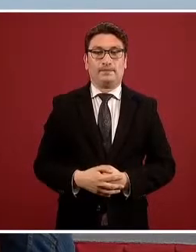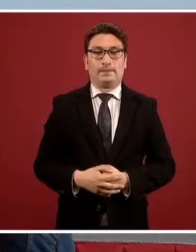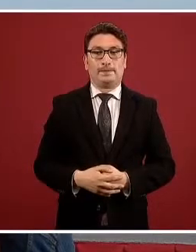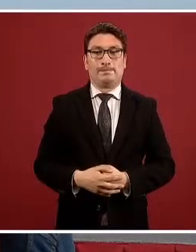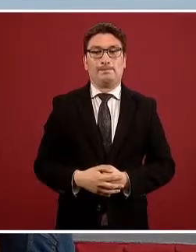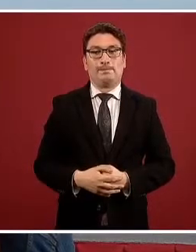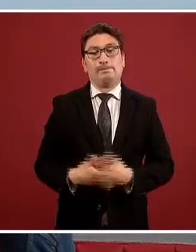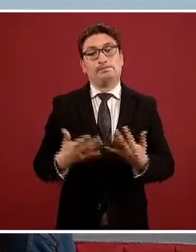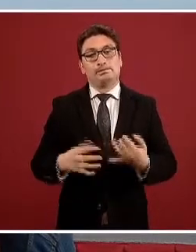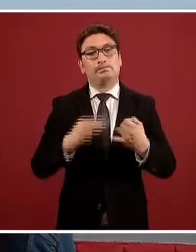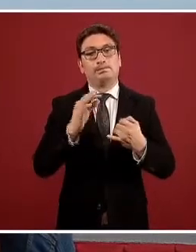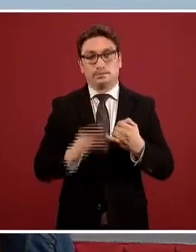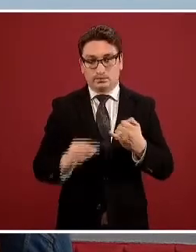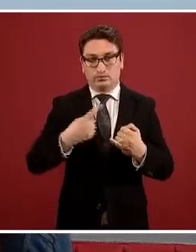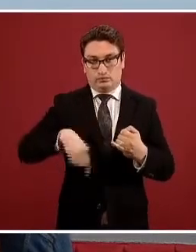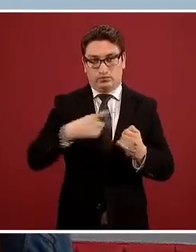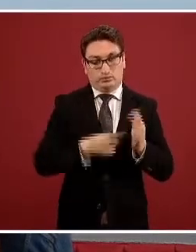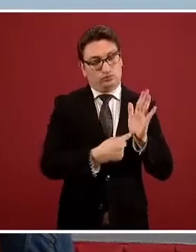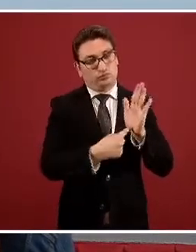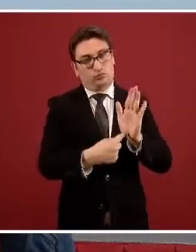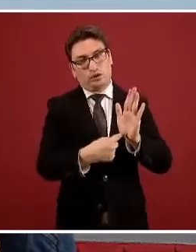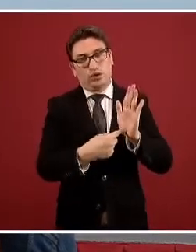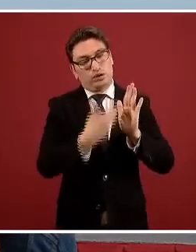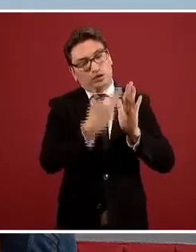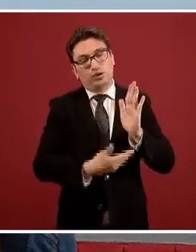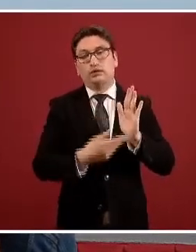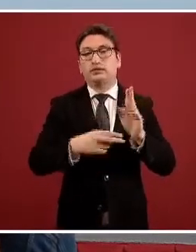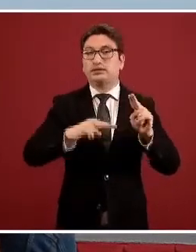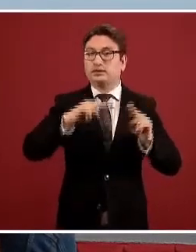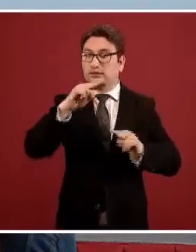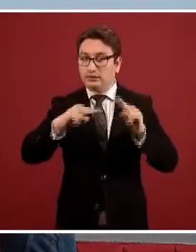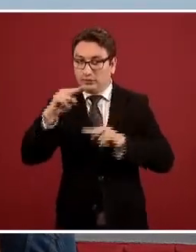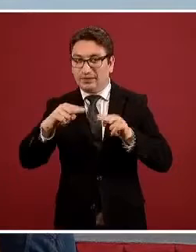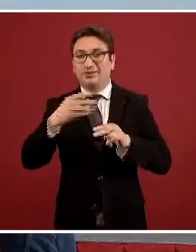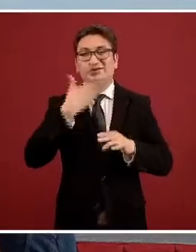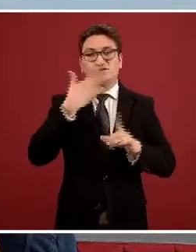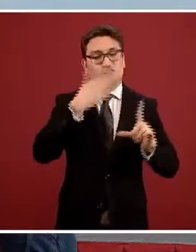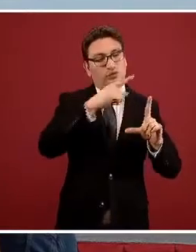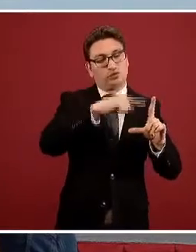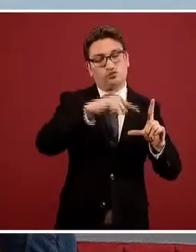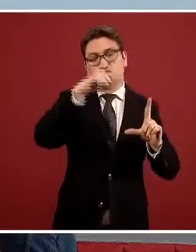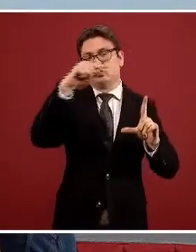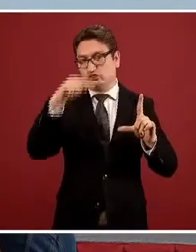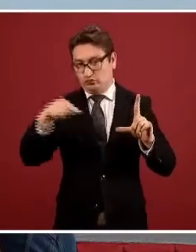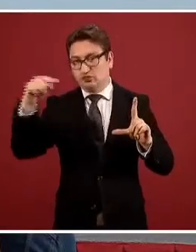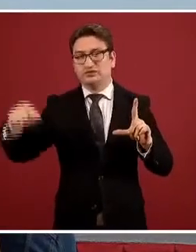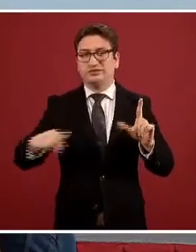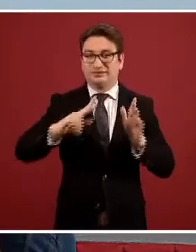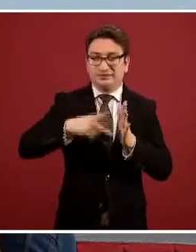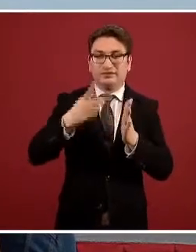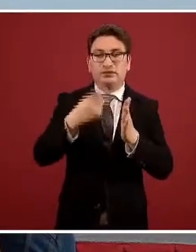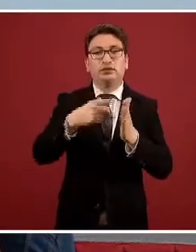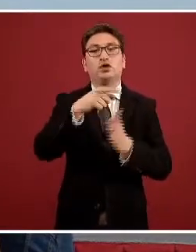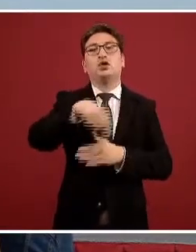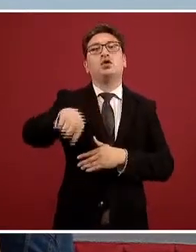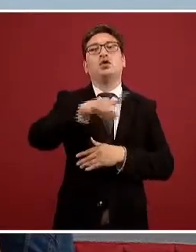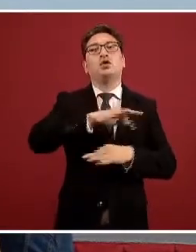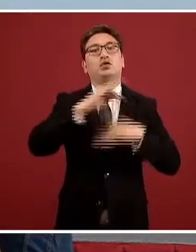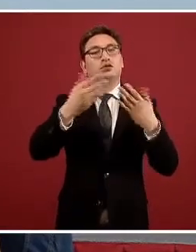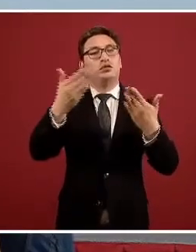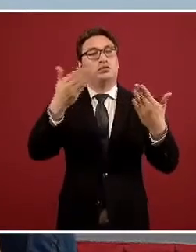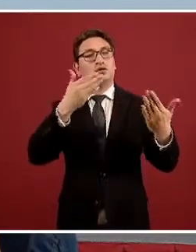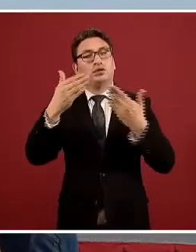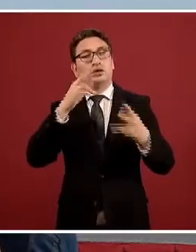Finalmente, hemos integrado en una sola diapositiva las curvas que solíamos presentar porque nos interesa que vean en perspectiva